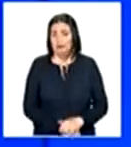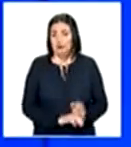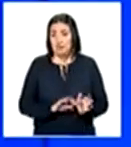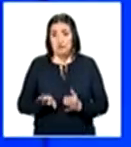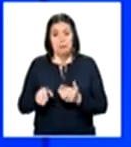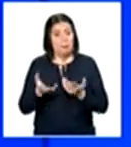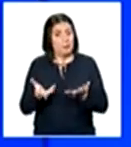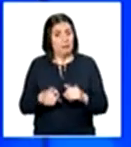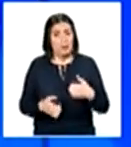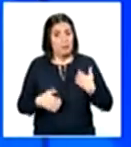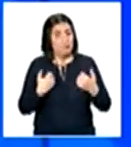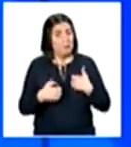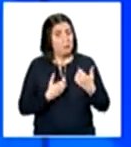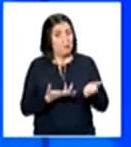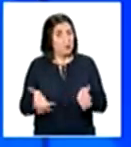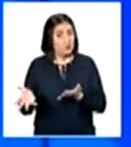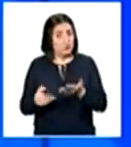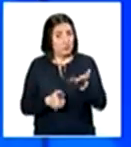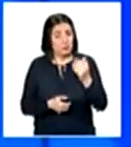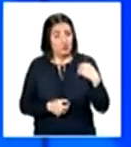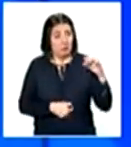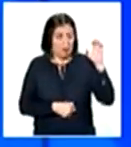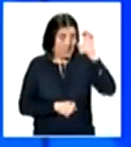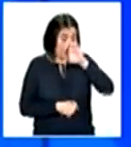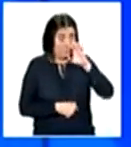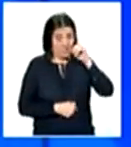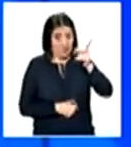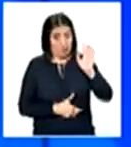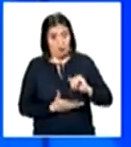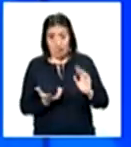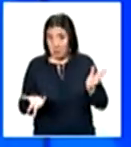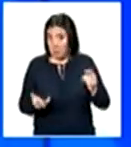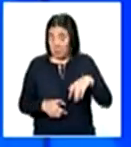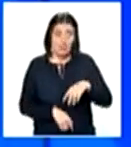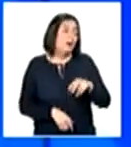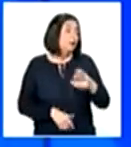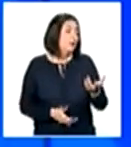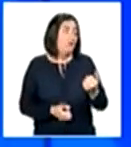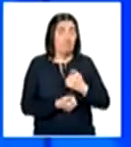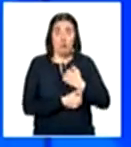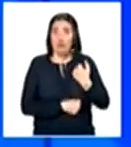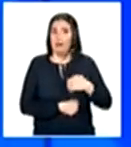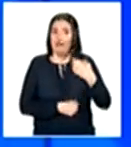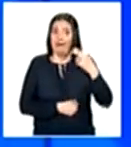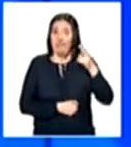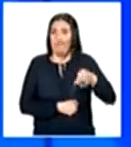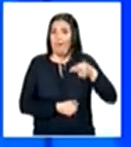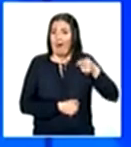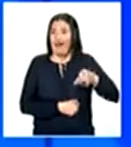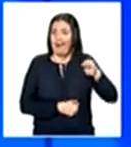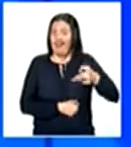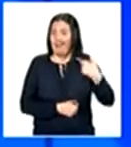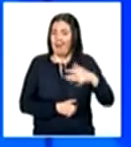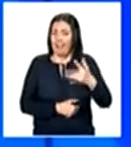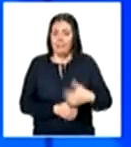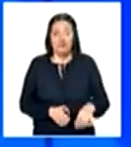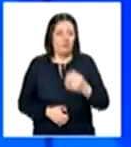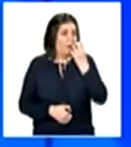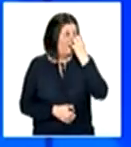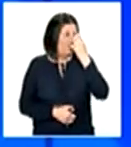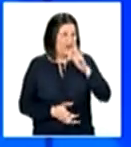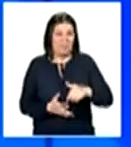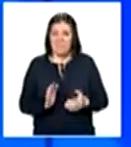Bien, mucha emoción entonces, pero no solo en Europa se hacen locuras de amor. En Huancayo, un payaso hizo llevar a su novia hasta